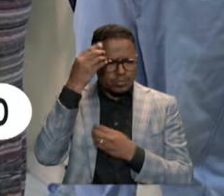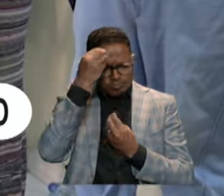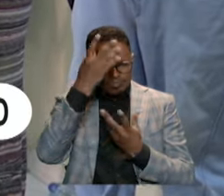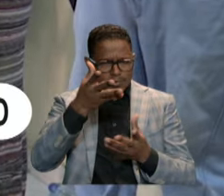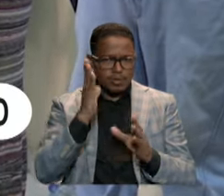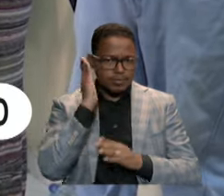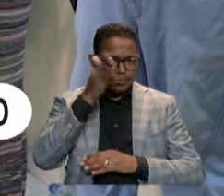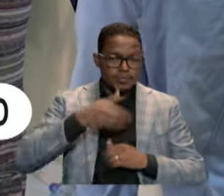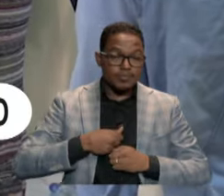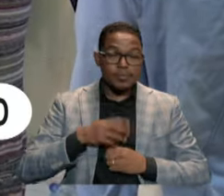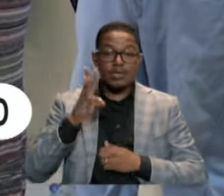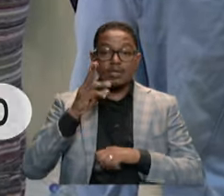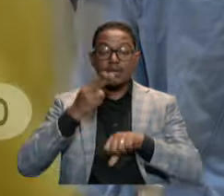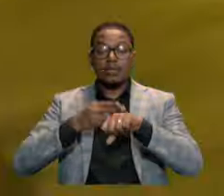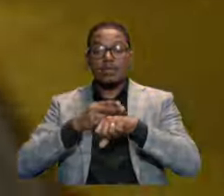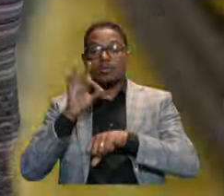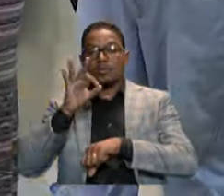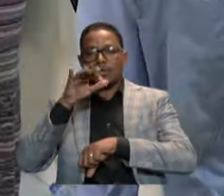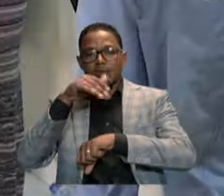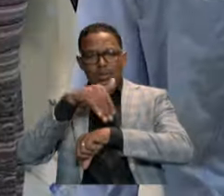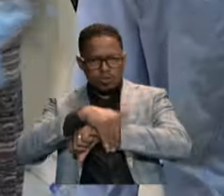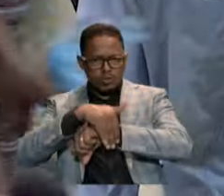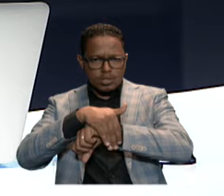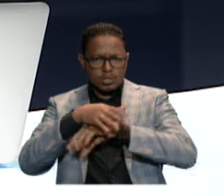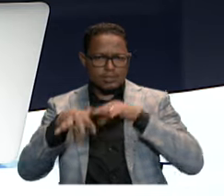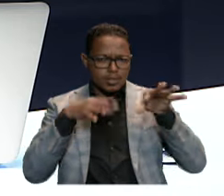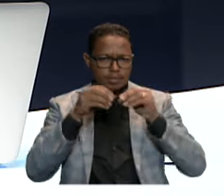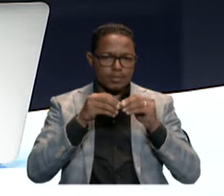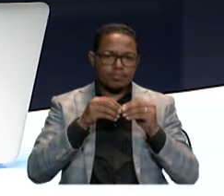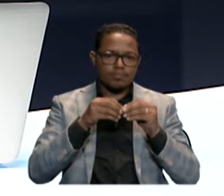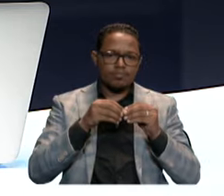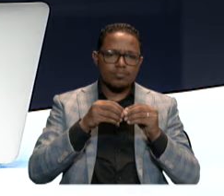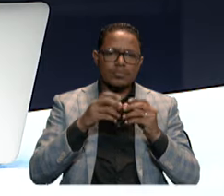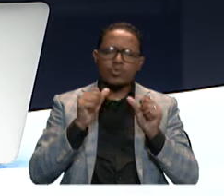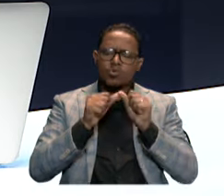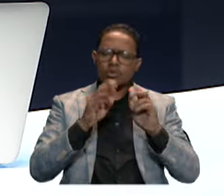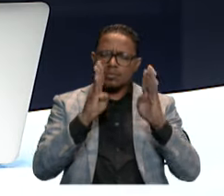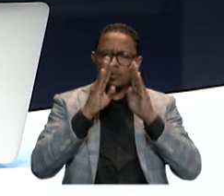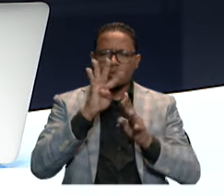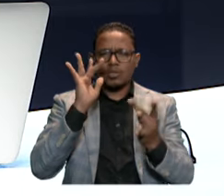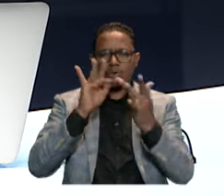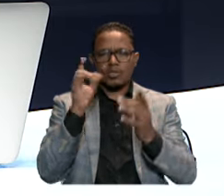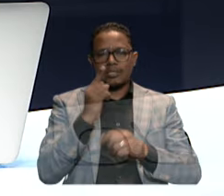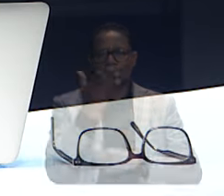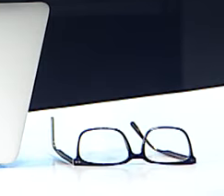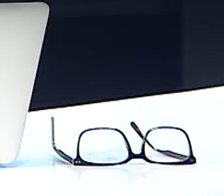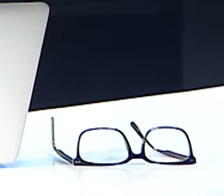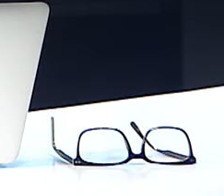Central Noticias, 6 de la tarde, 9 de la noche. Mantenga la sintonía, por supuesto, el 4 siempre conectado.